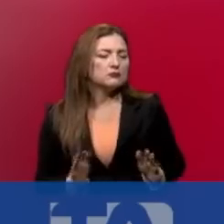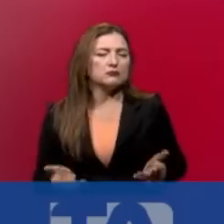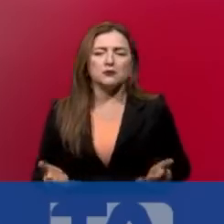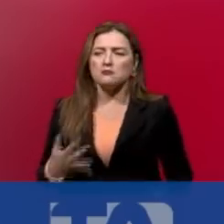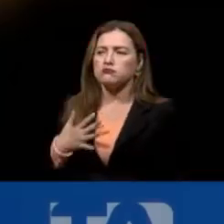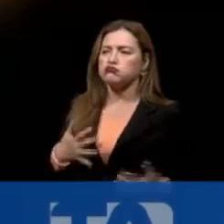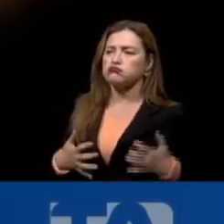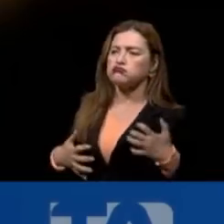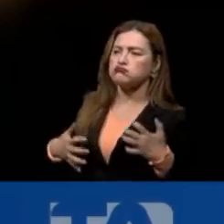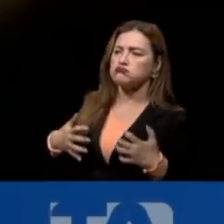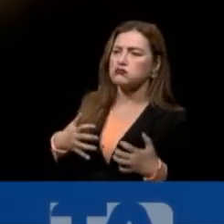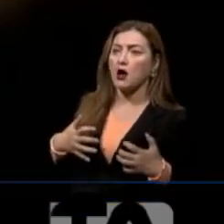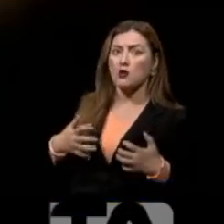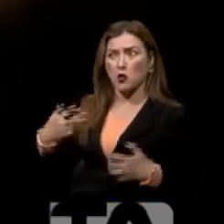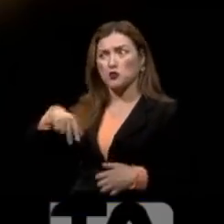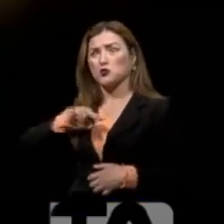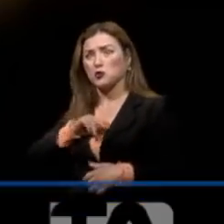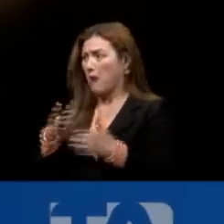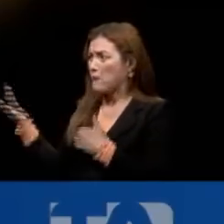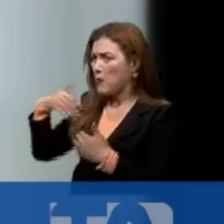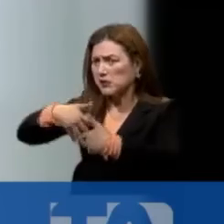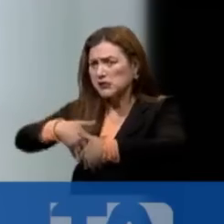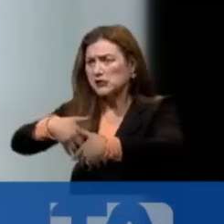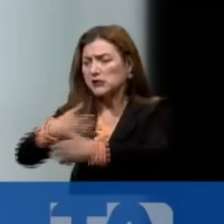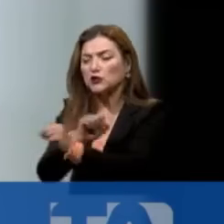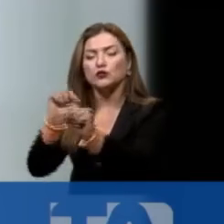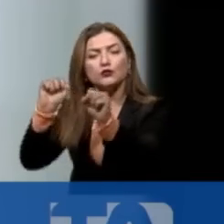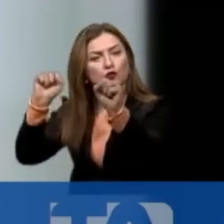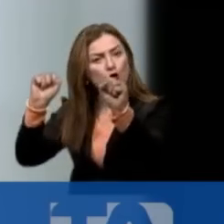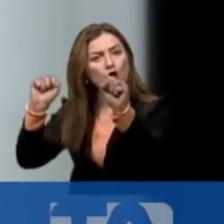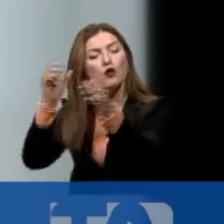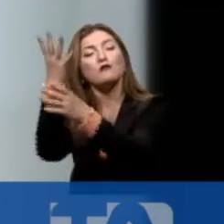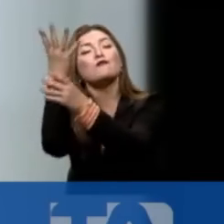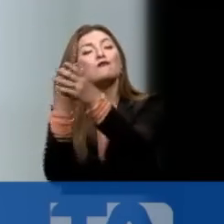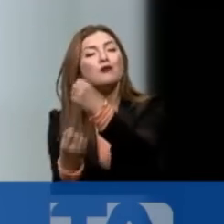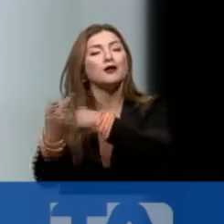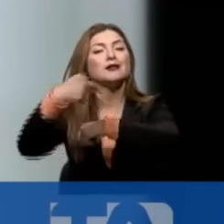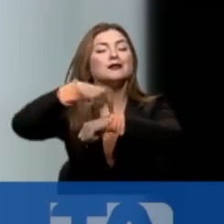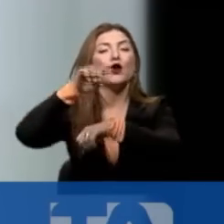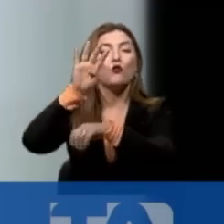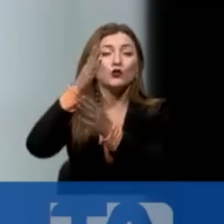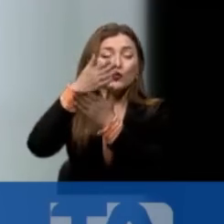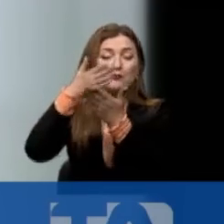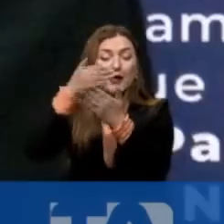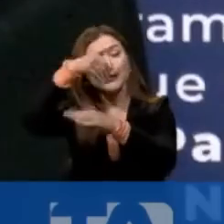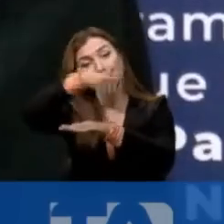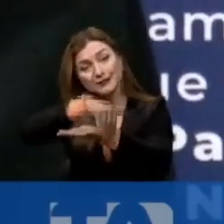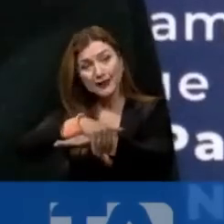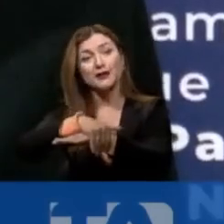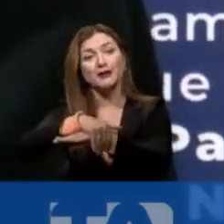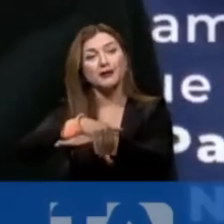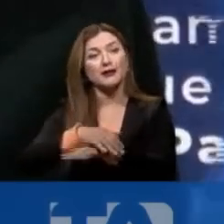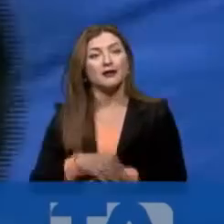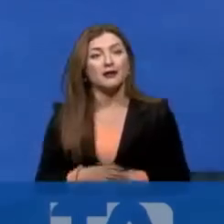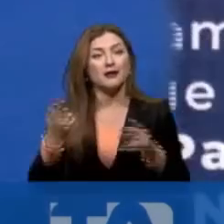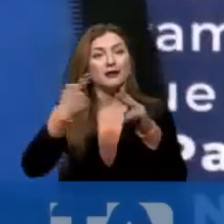que nosotros intervenir. De acuerdo a reportes de usuarios, la operación presentó el fallo alrededor de las 4:30 de la tarde. Desde